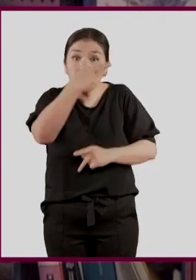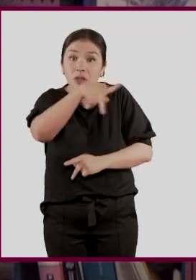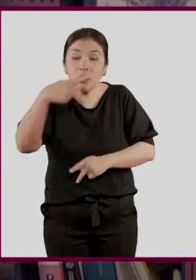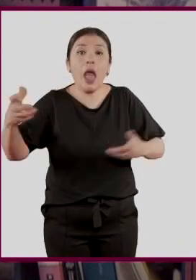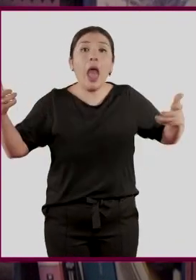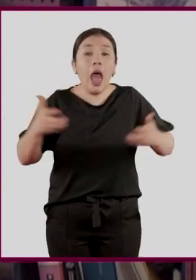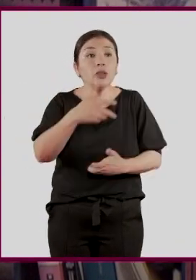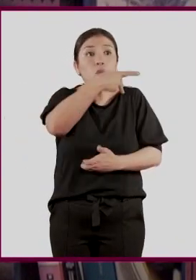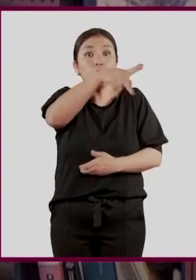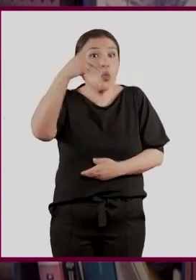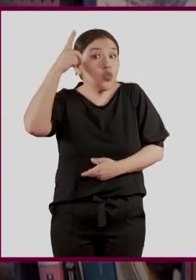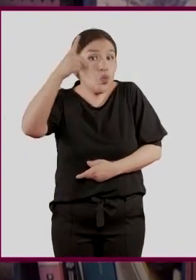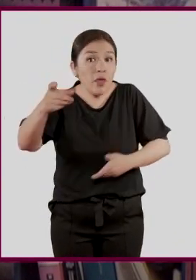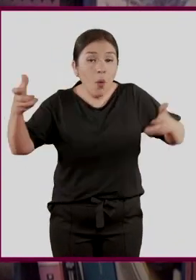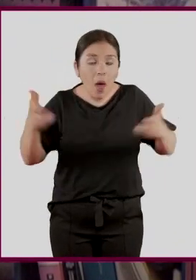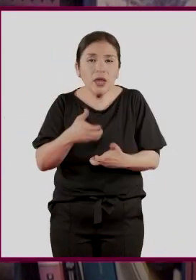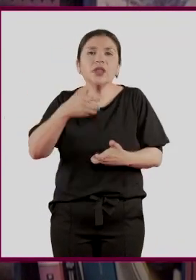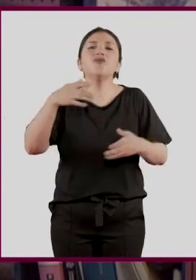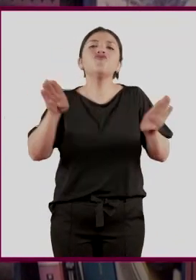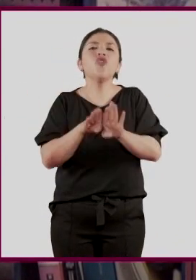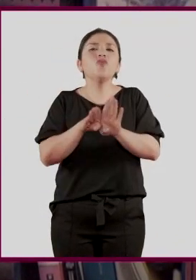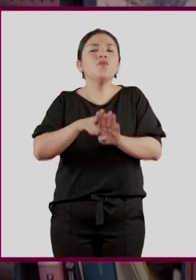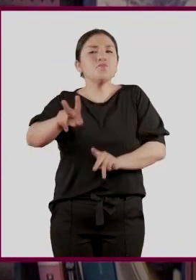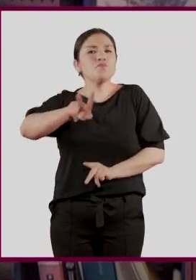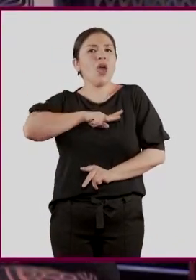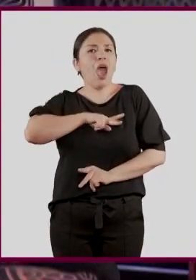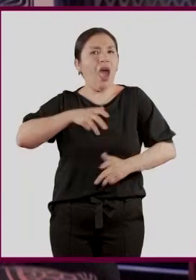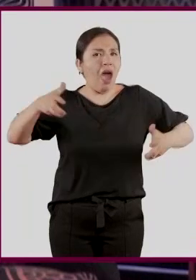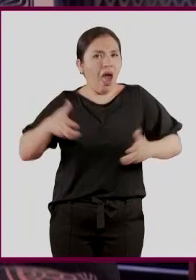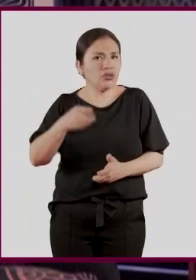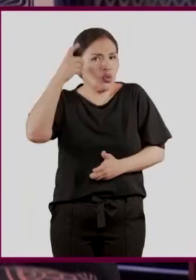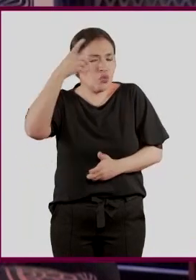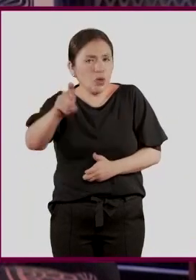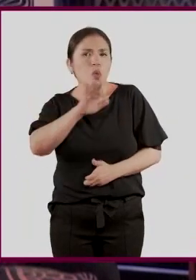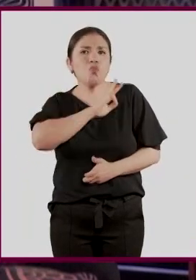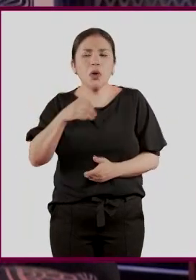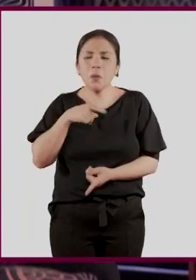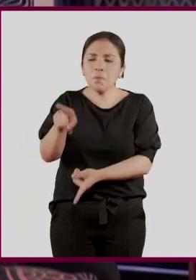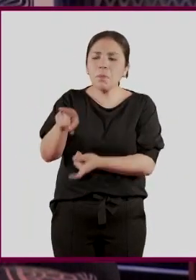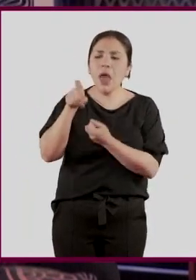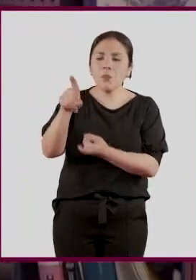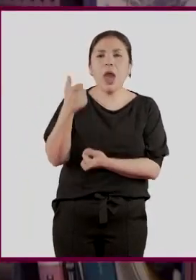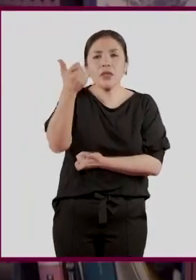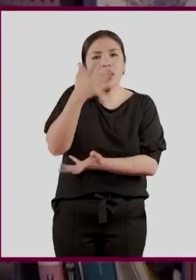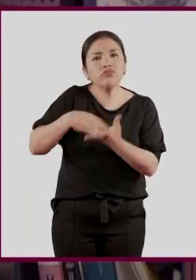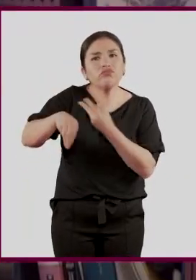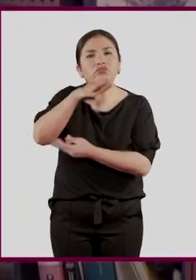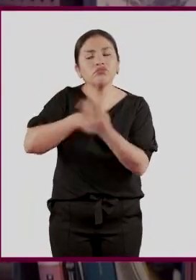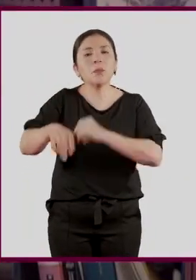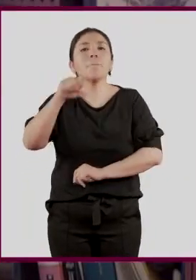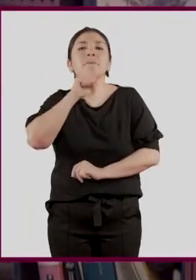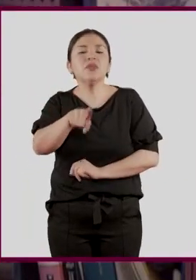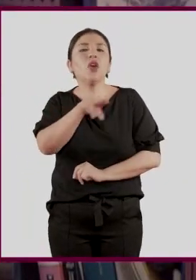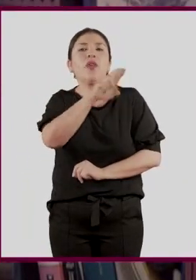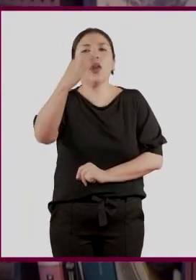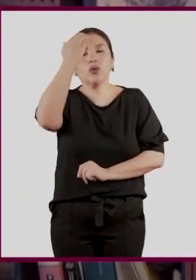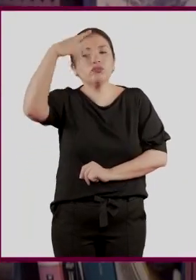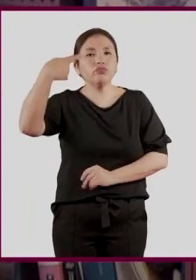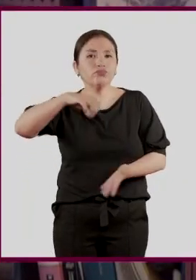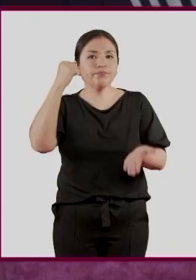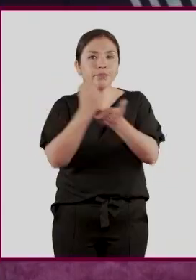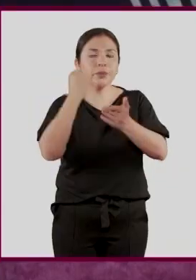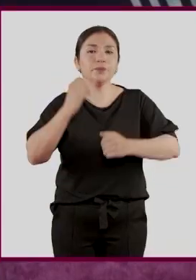permite a sus creadores ser propietarios de esas obras, obtener provechos económicos y ser reconocidos por